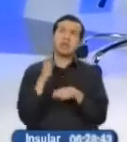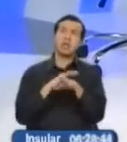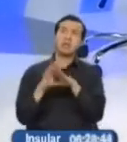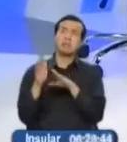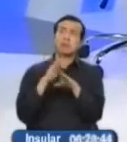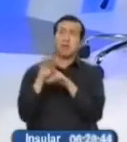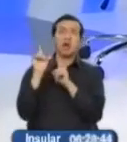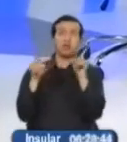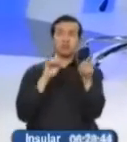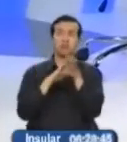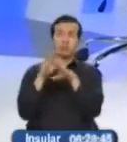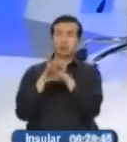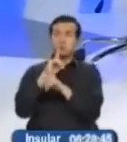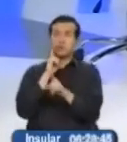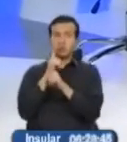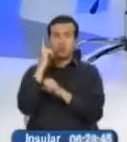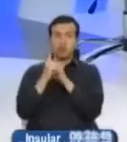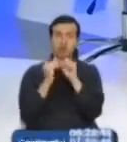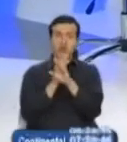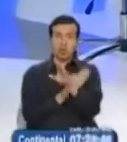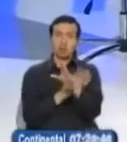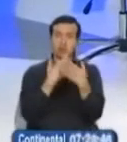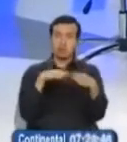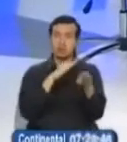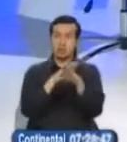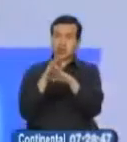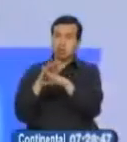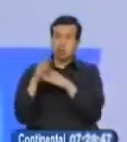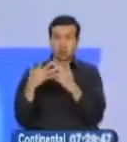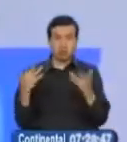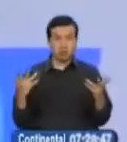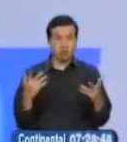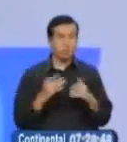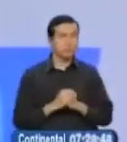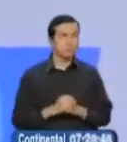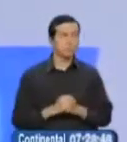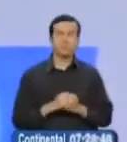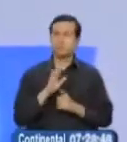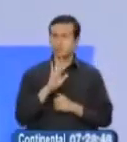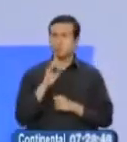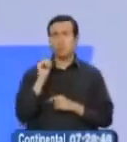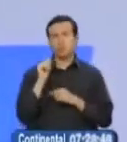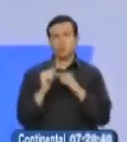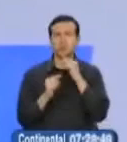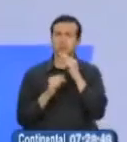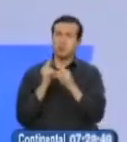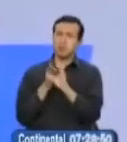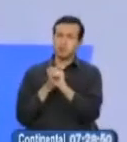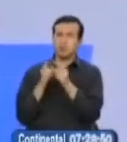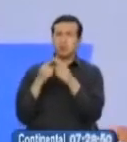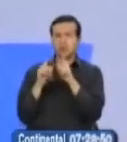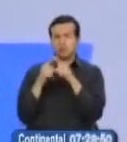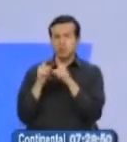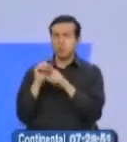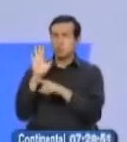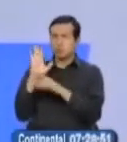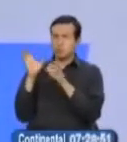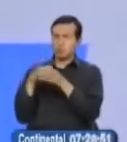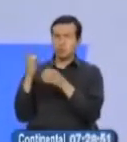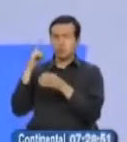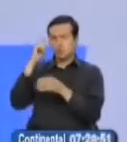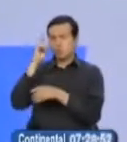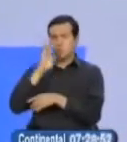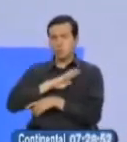que fueron invitados, además desde hace un año están invitados. Sí, no, a eso me refiero. Ellos han venido participando en los espacios que son para los